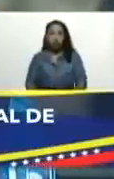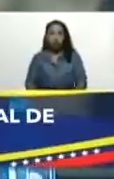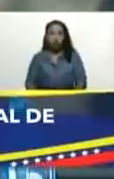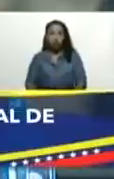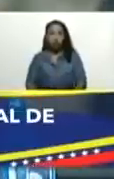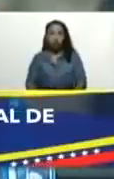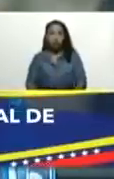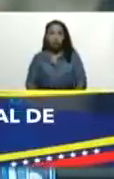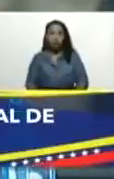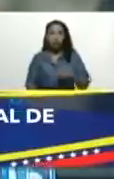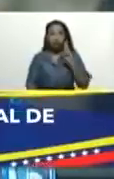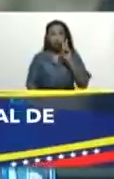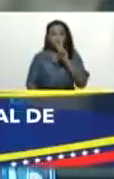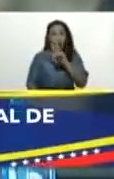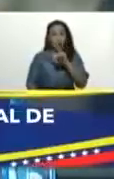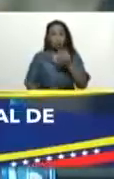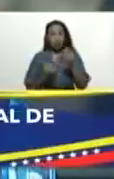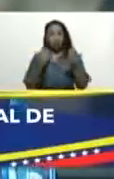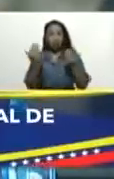el contraste